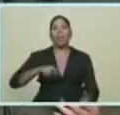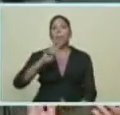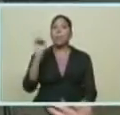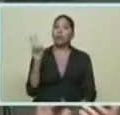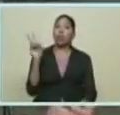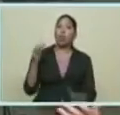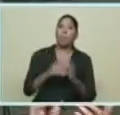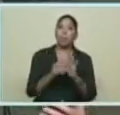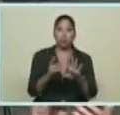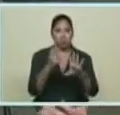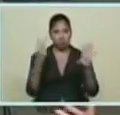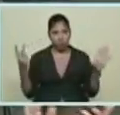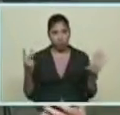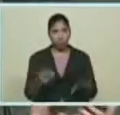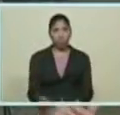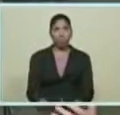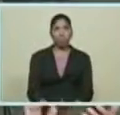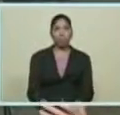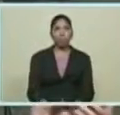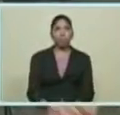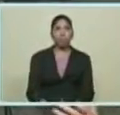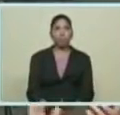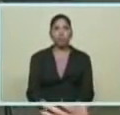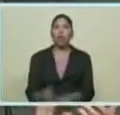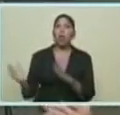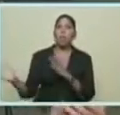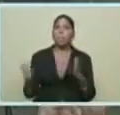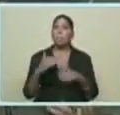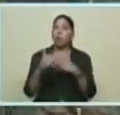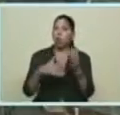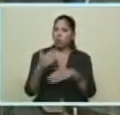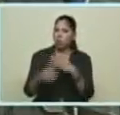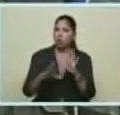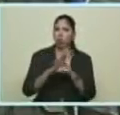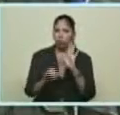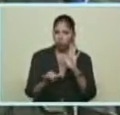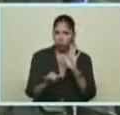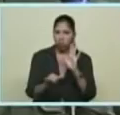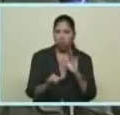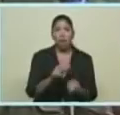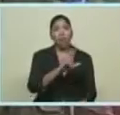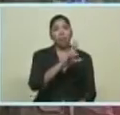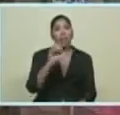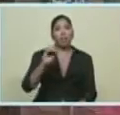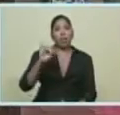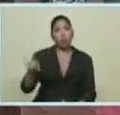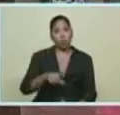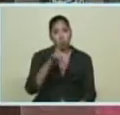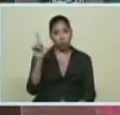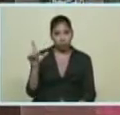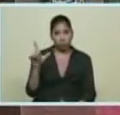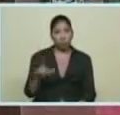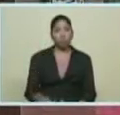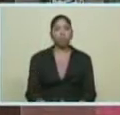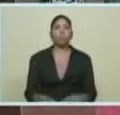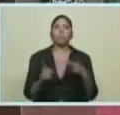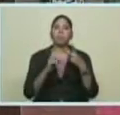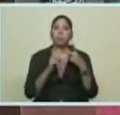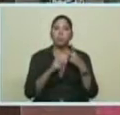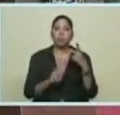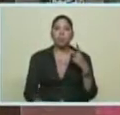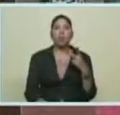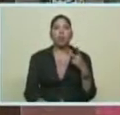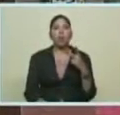año 2017. El proceso constituyente, 30 de julio, la elección